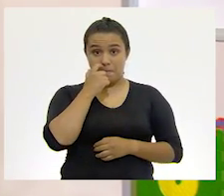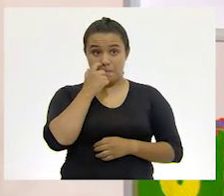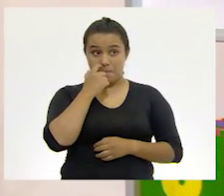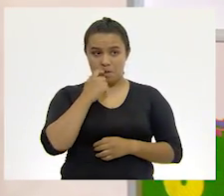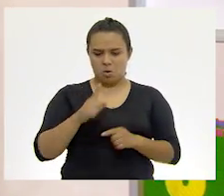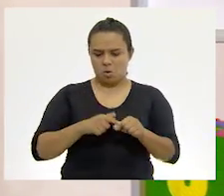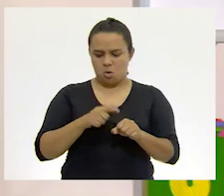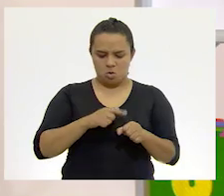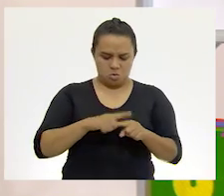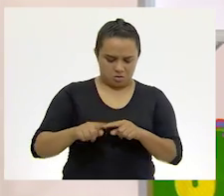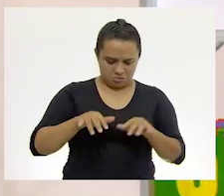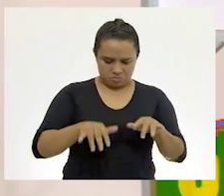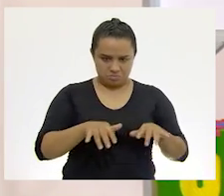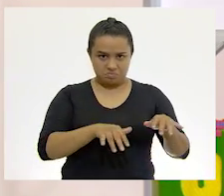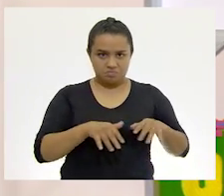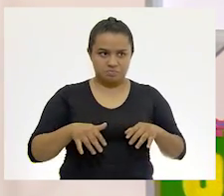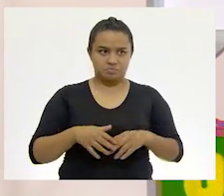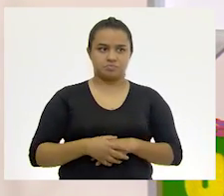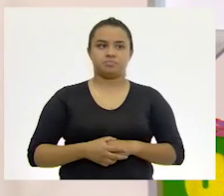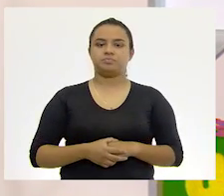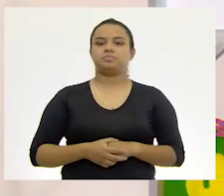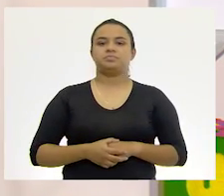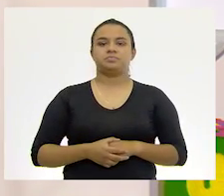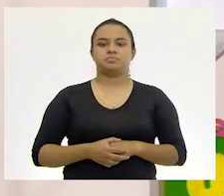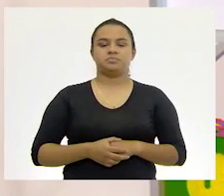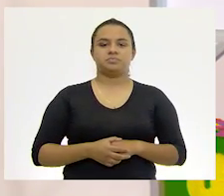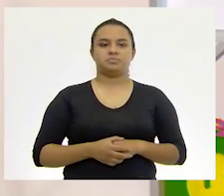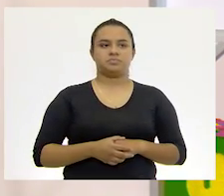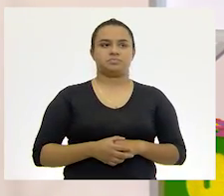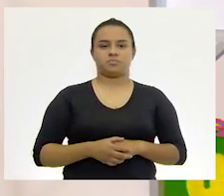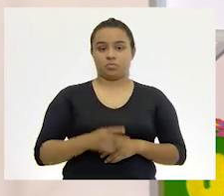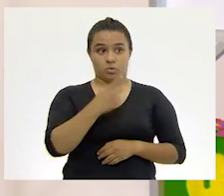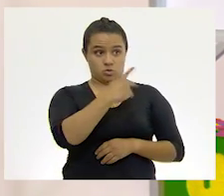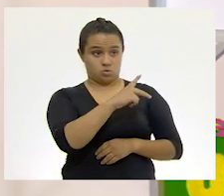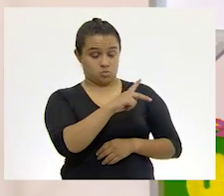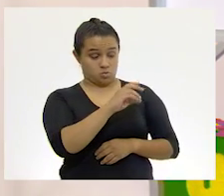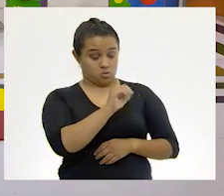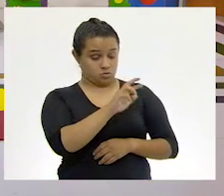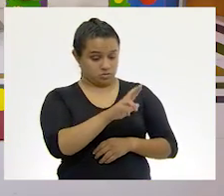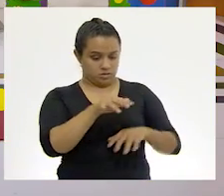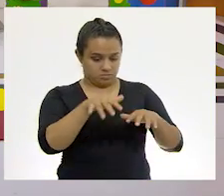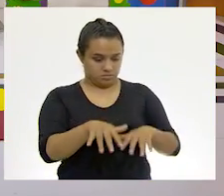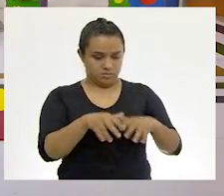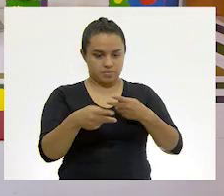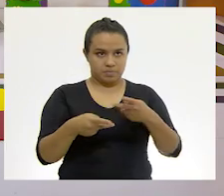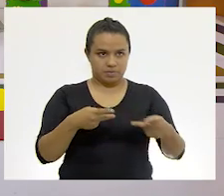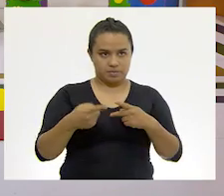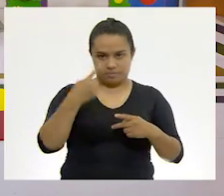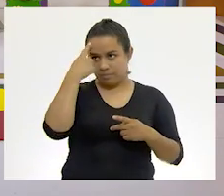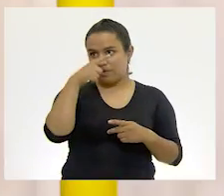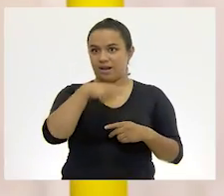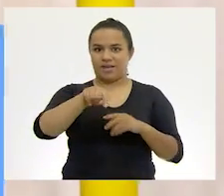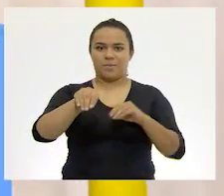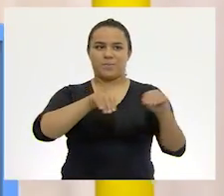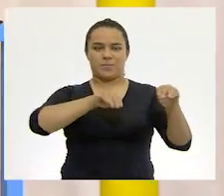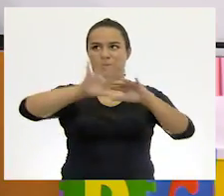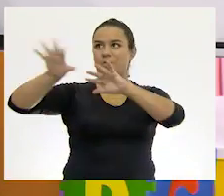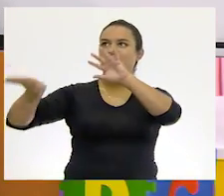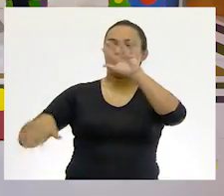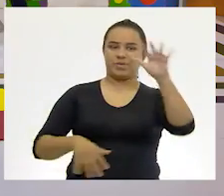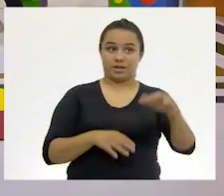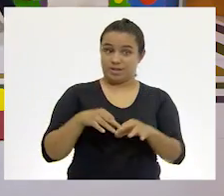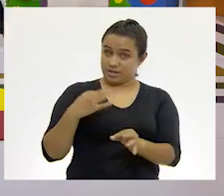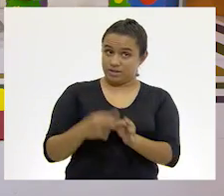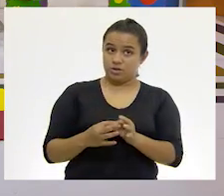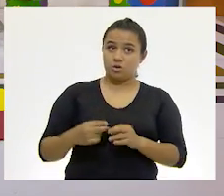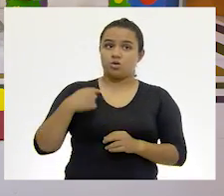tomar diferentes colores. Toma los tuyos si gustas y nos preparamos para empezar a movernos. ¿Listo? Sí.